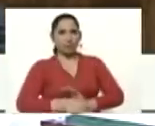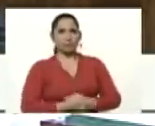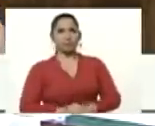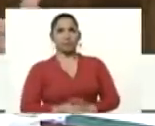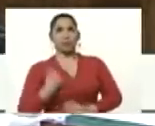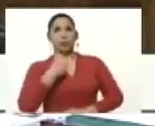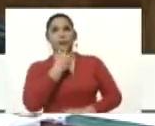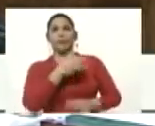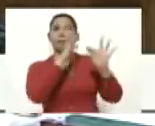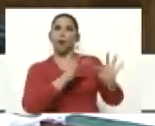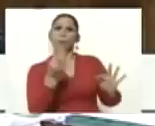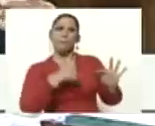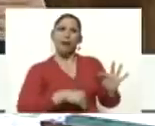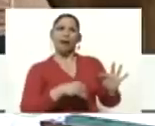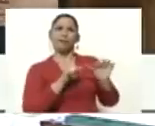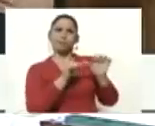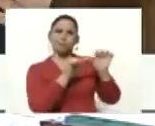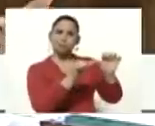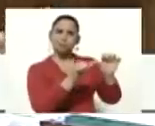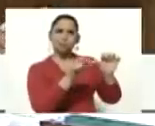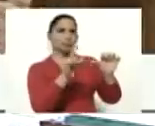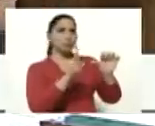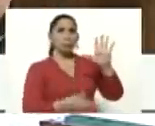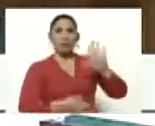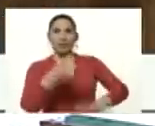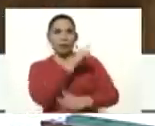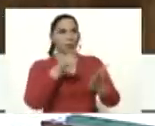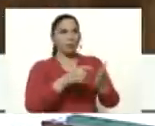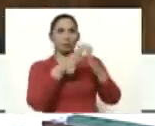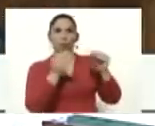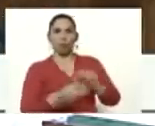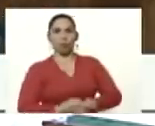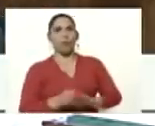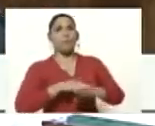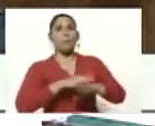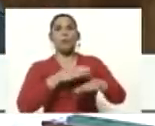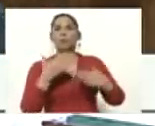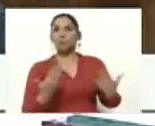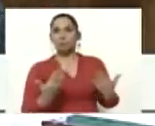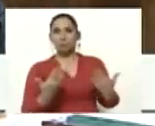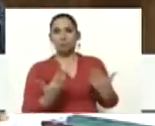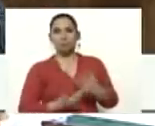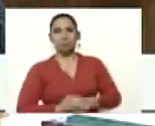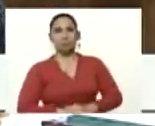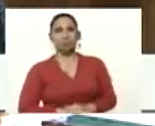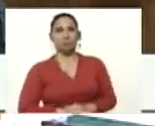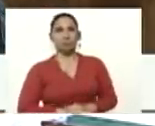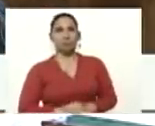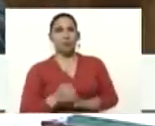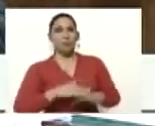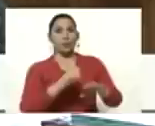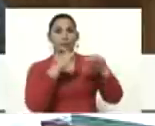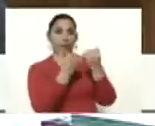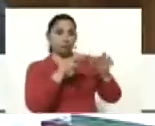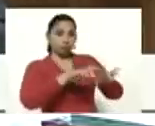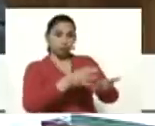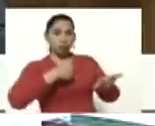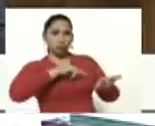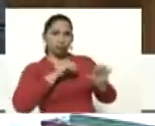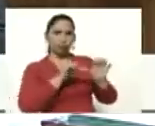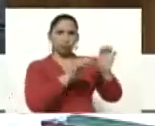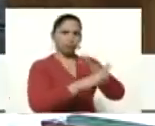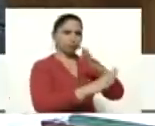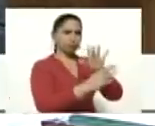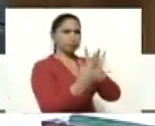diría que de manera más conservadora, no salieron completamente todos. ¿Por qué? Porque desde la sala situacional que mantenemos con